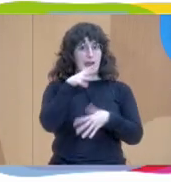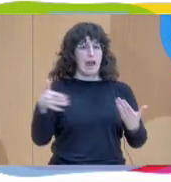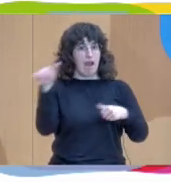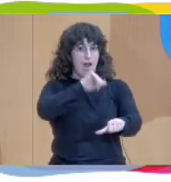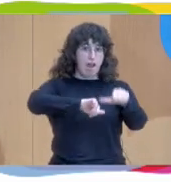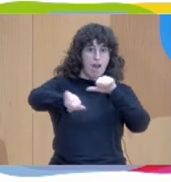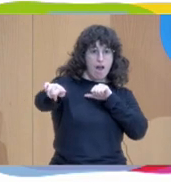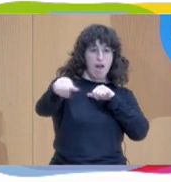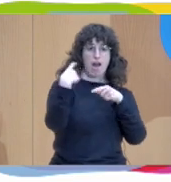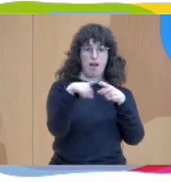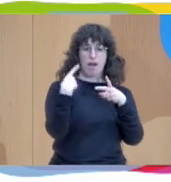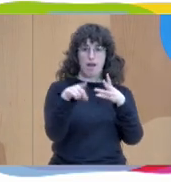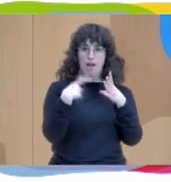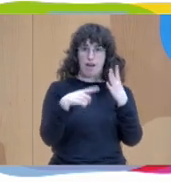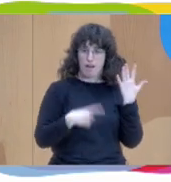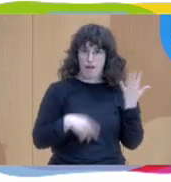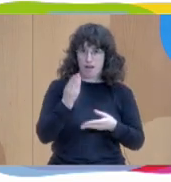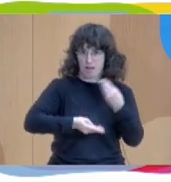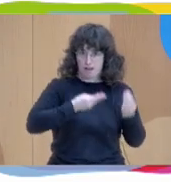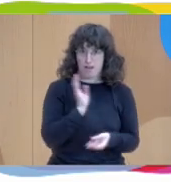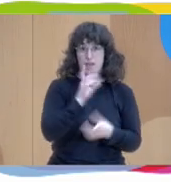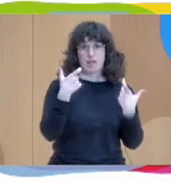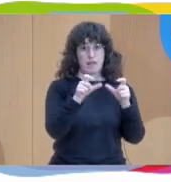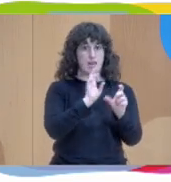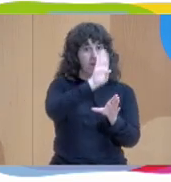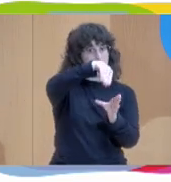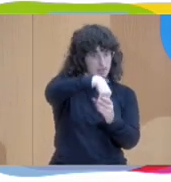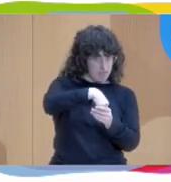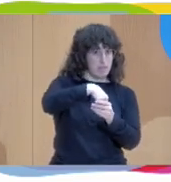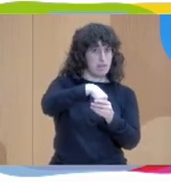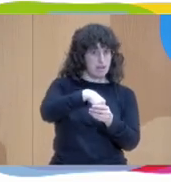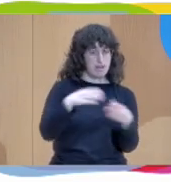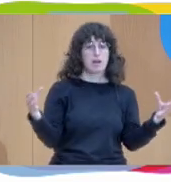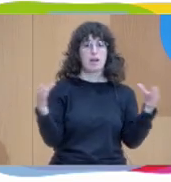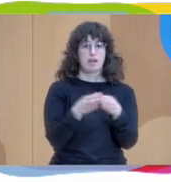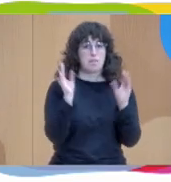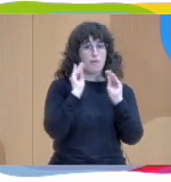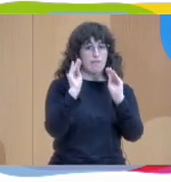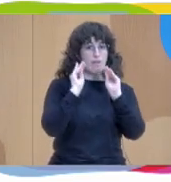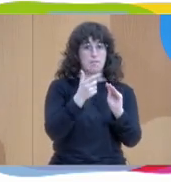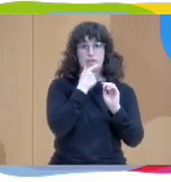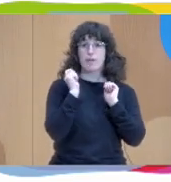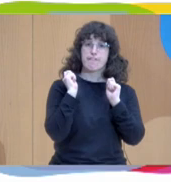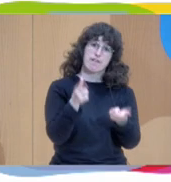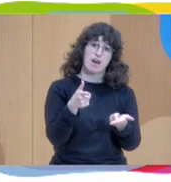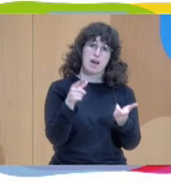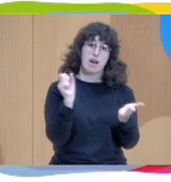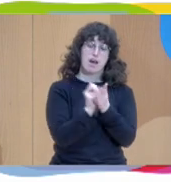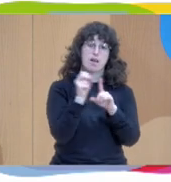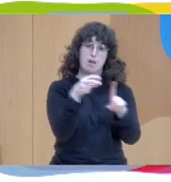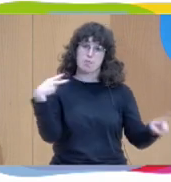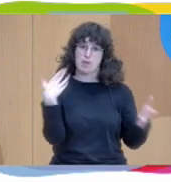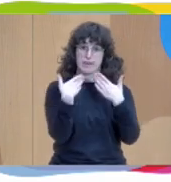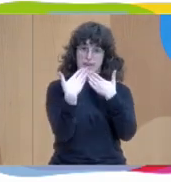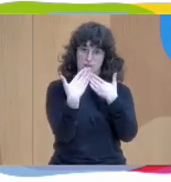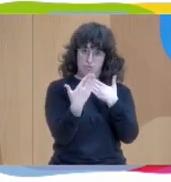ellas vamos a constituir dentro del propio departamento de un equipo de formación y facilitación de enfoque dialógico